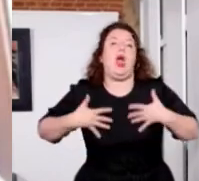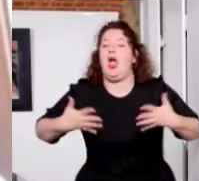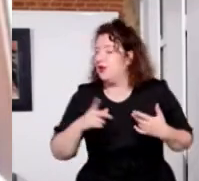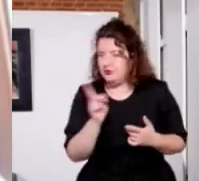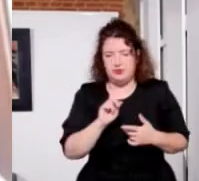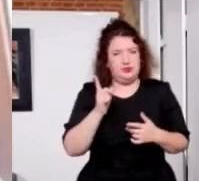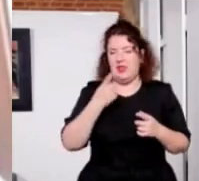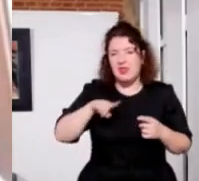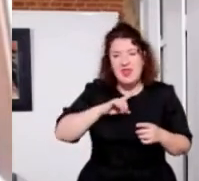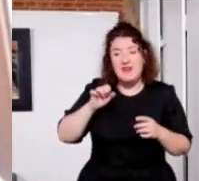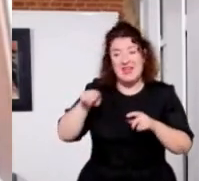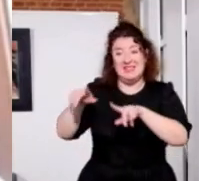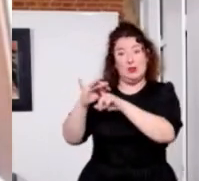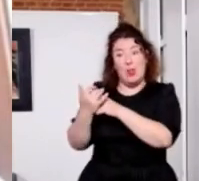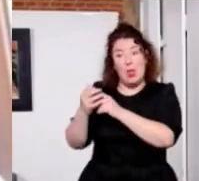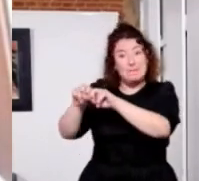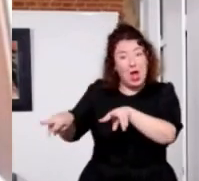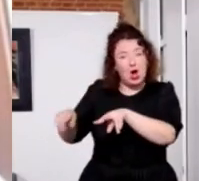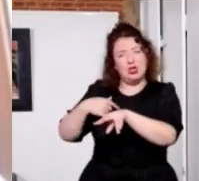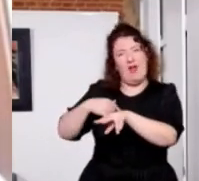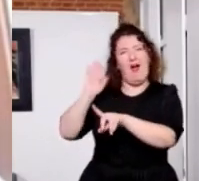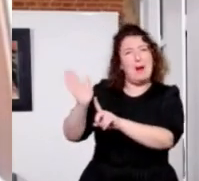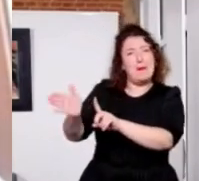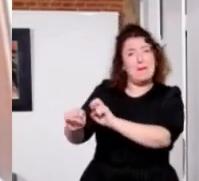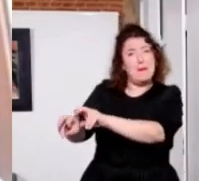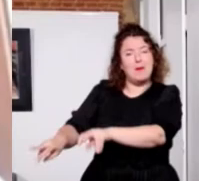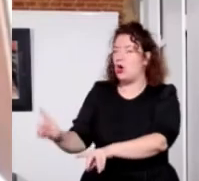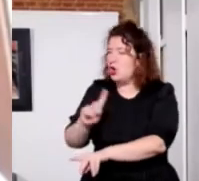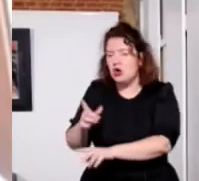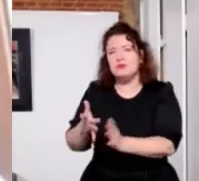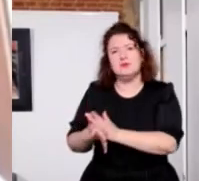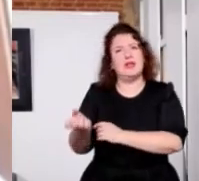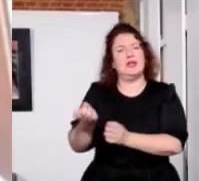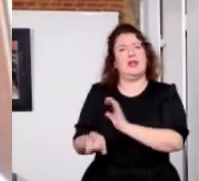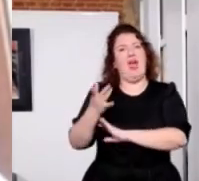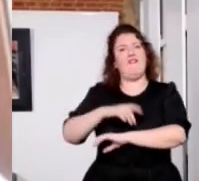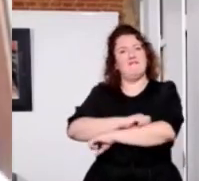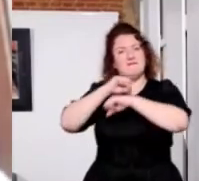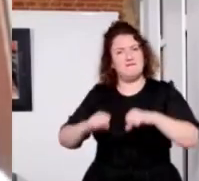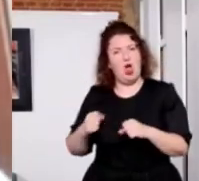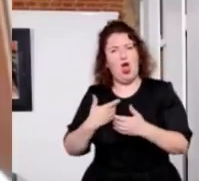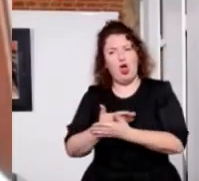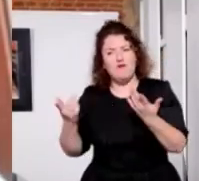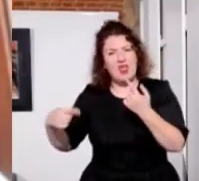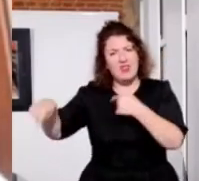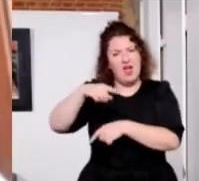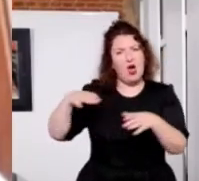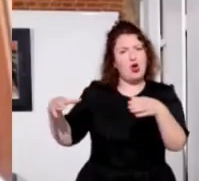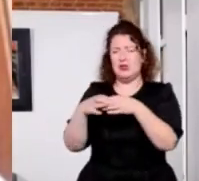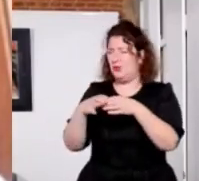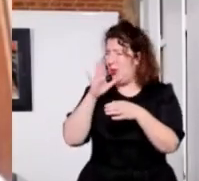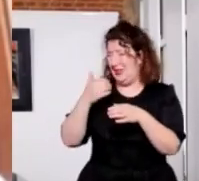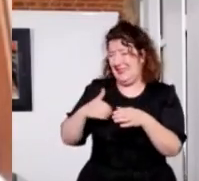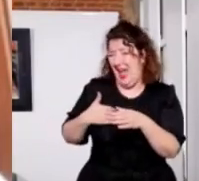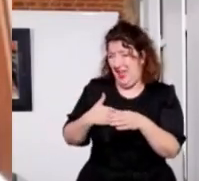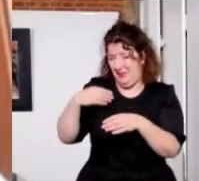aumentar el mal de los que están mal, no dañar, forjar confianzas en personas y colectivos que están muy dañadas